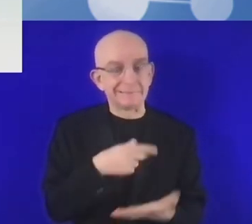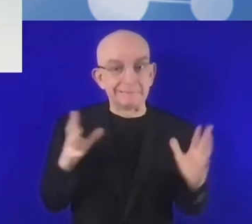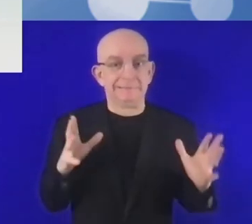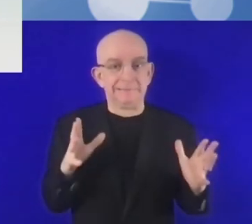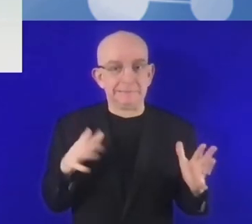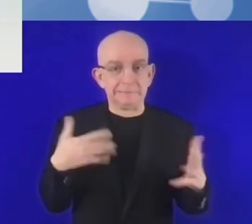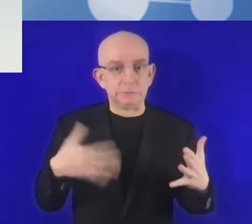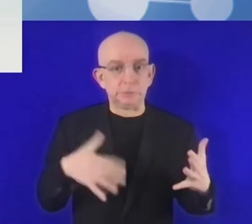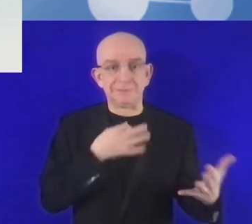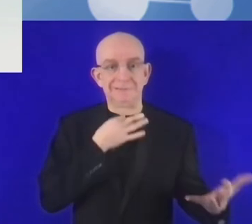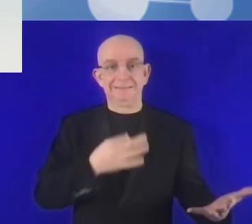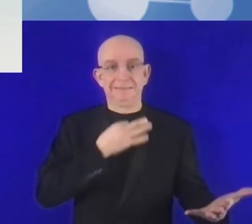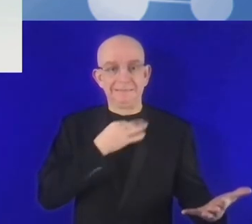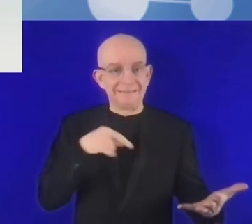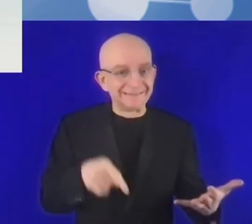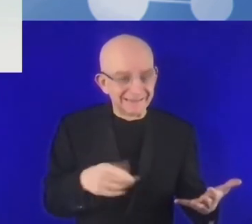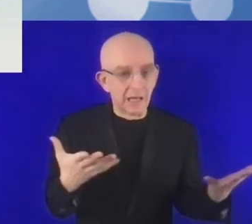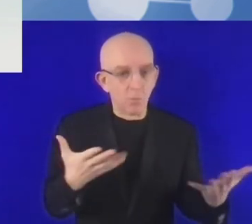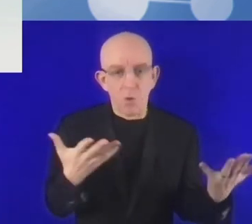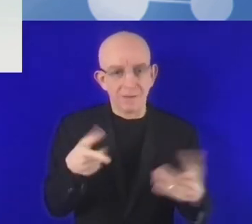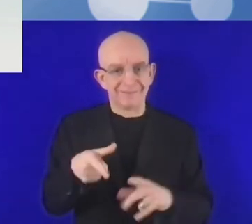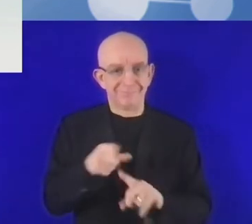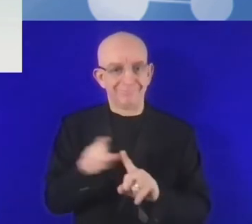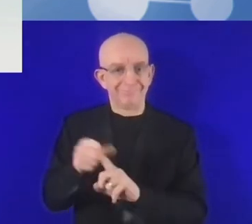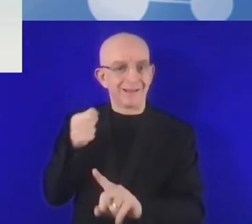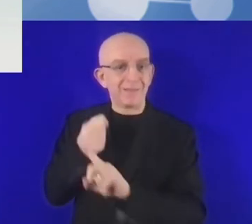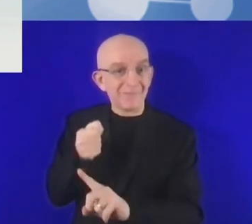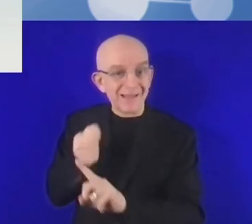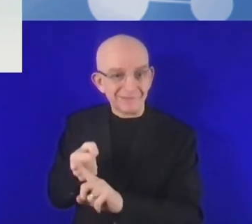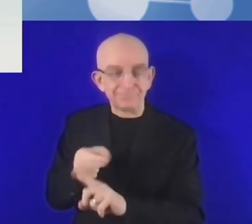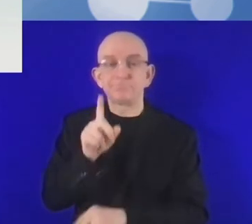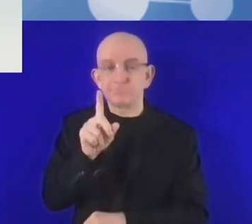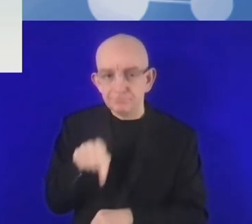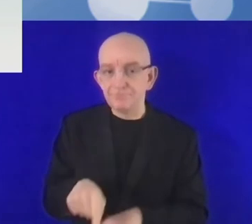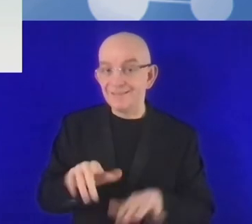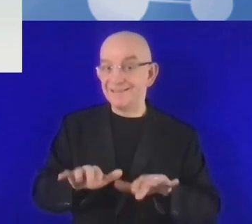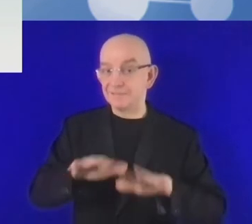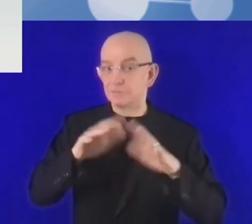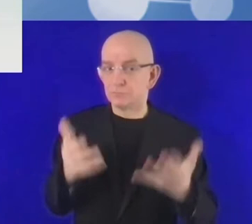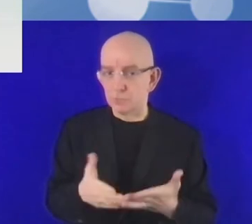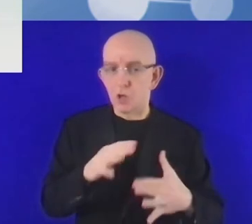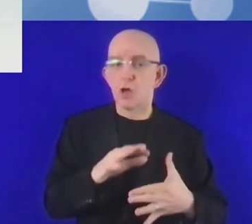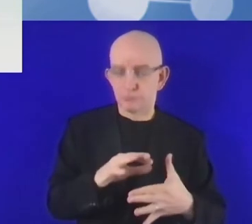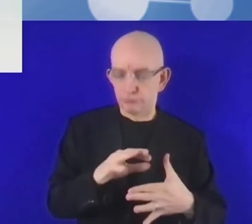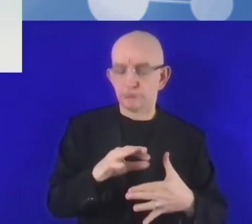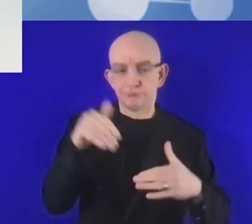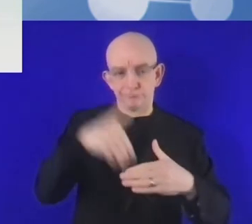Recordemos que las nuevas políticas serán una herramienta muy potente